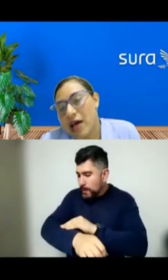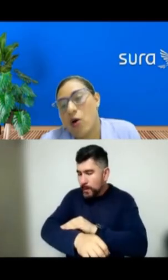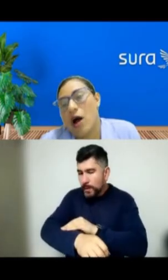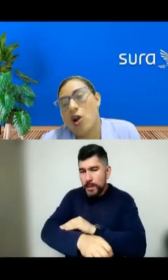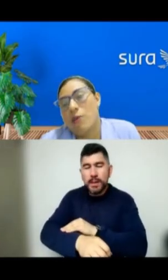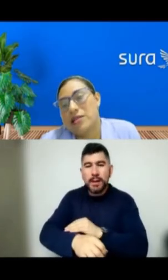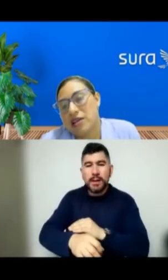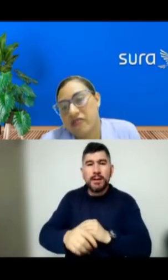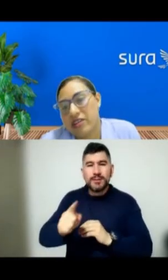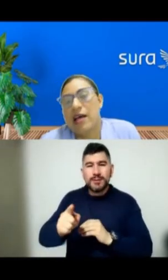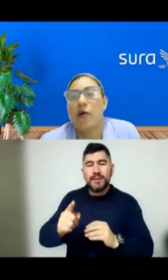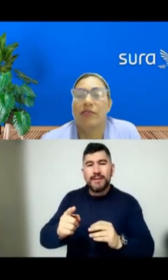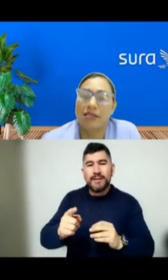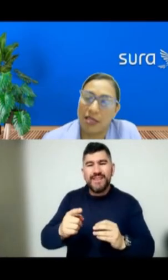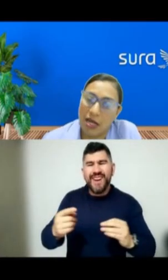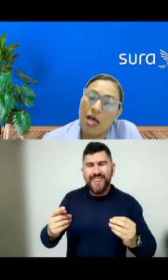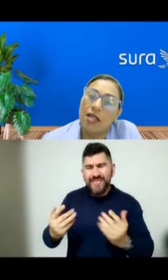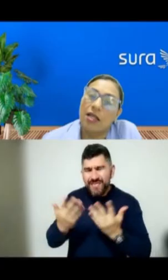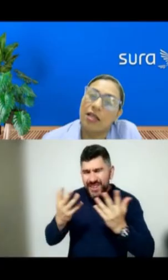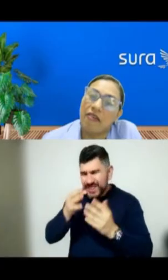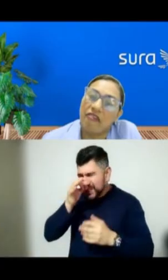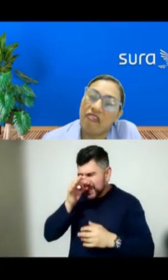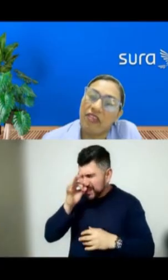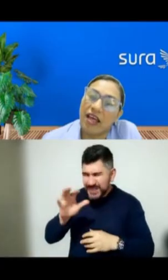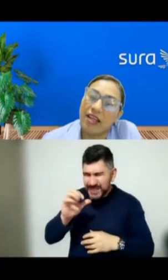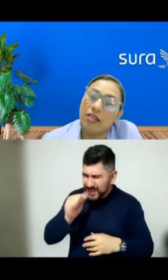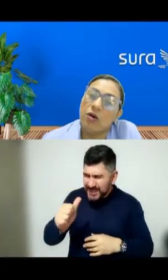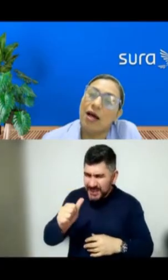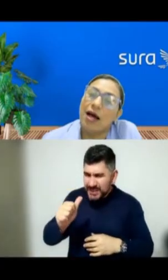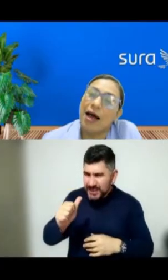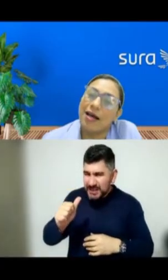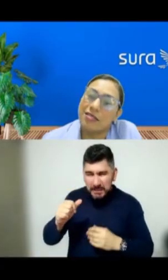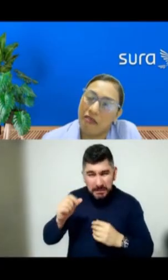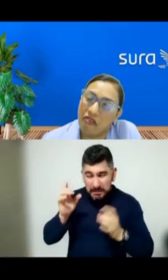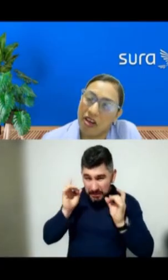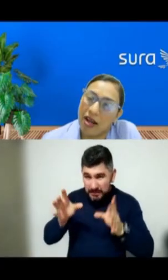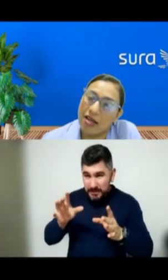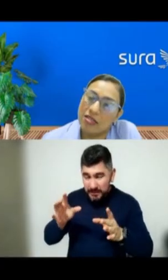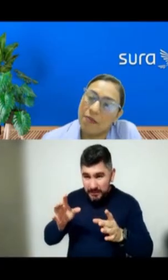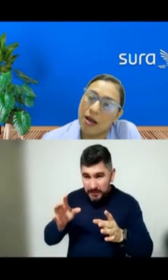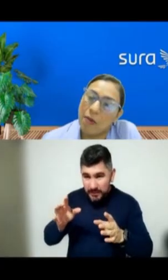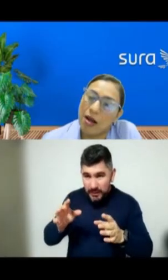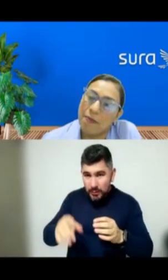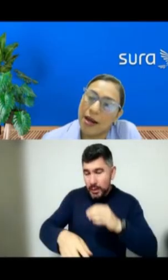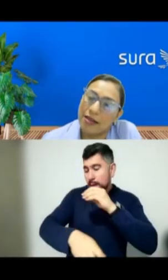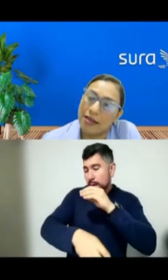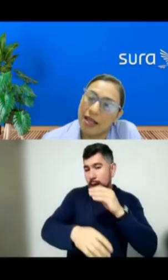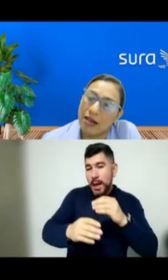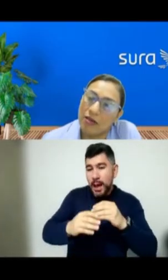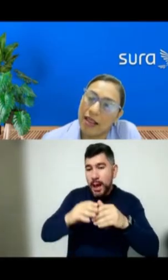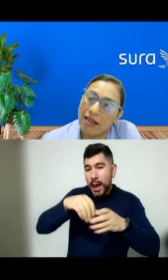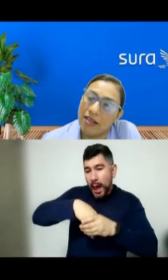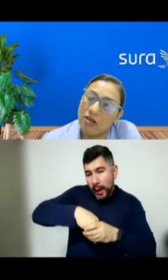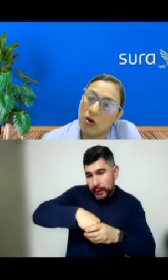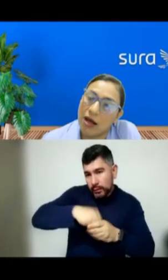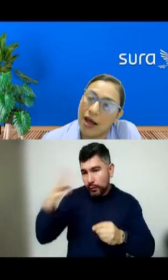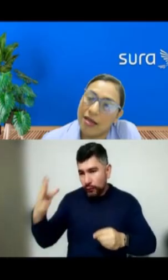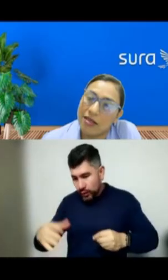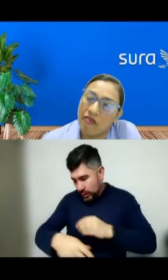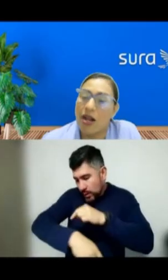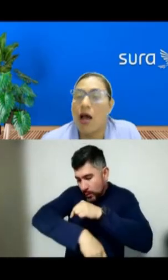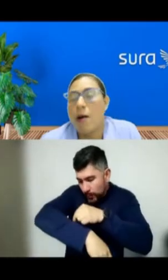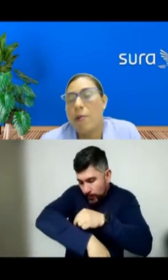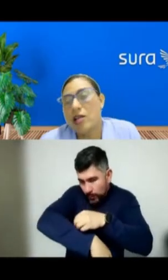menos infestado a lo más infestado, es decir, de adentro hacia afuera. Siempre vamos a limpiar de